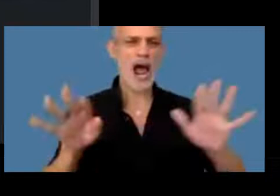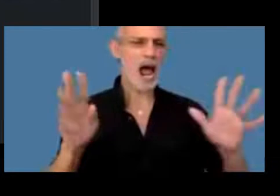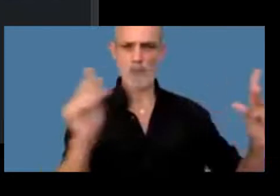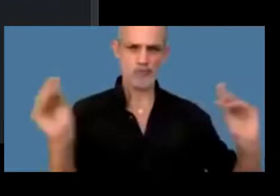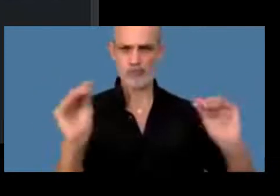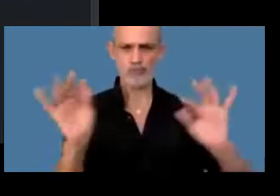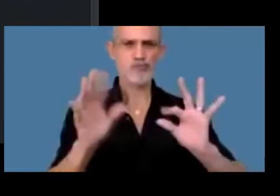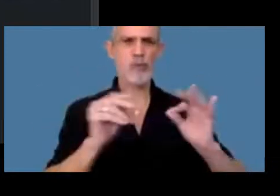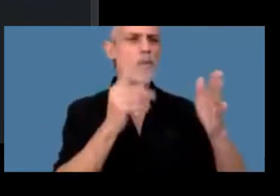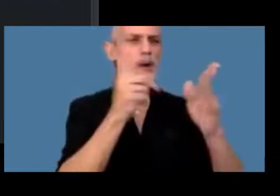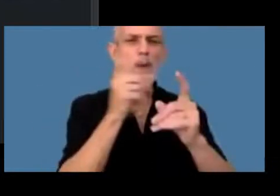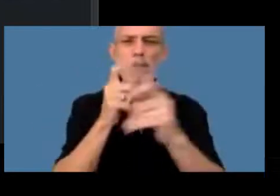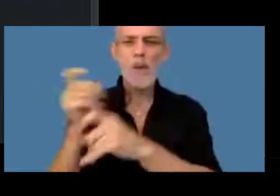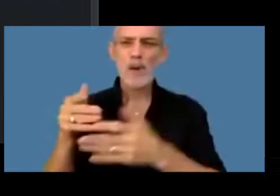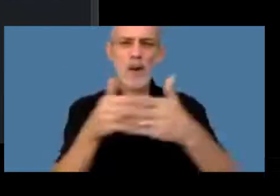contingencia.